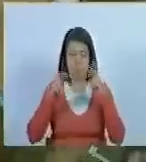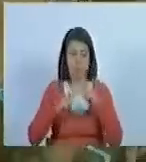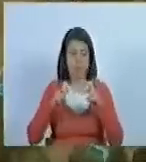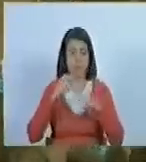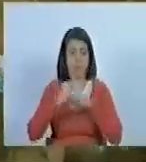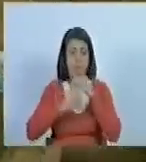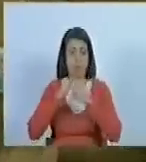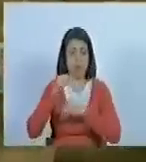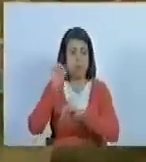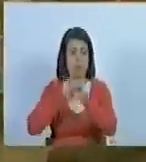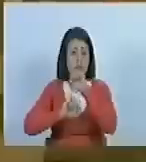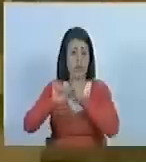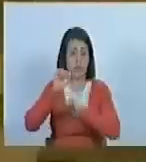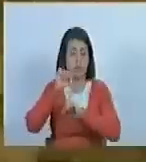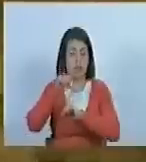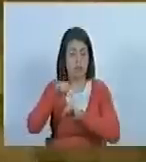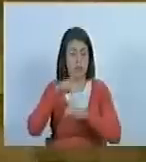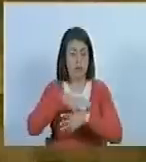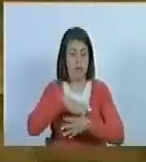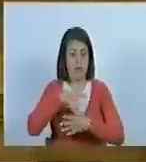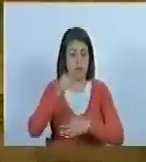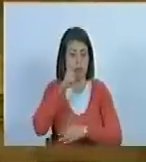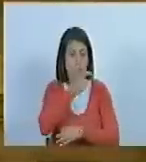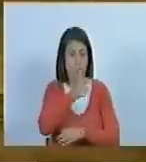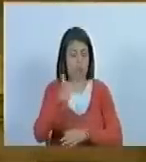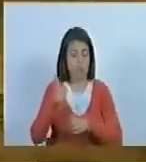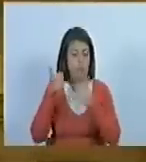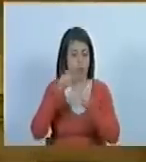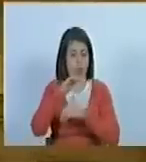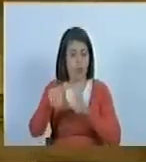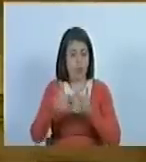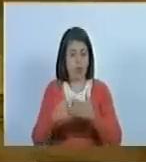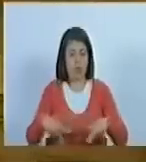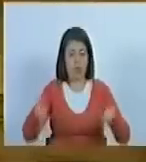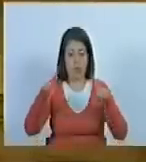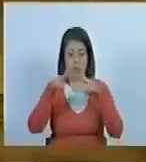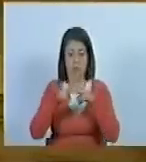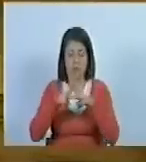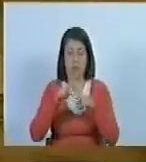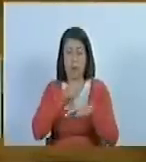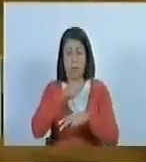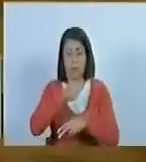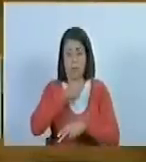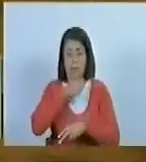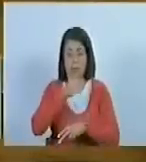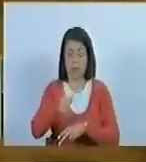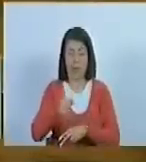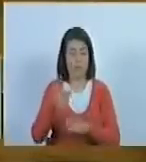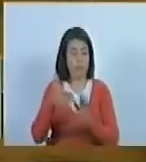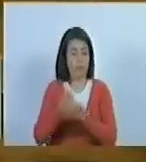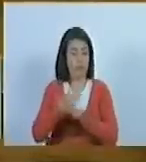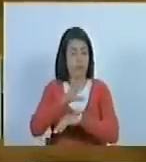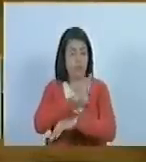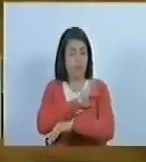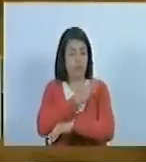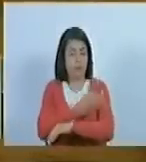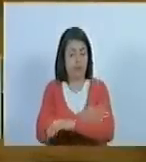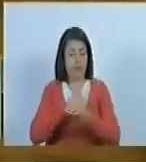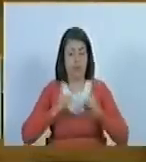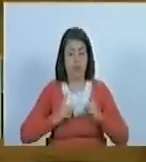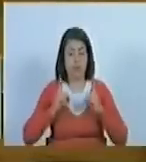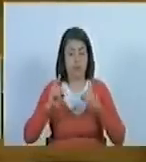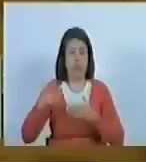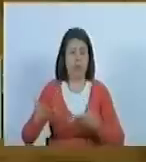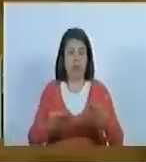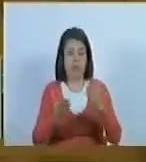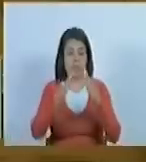hechos para defender los intereses del pueblo, del bien común y los valores. El periodismo es una vía expedita para fortalecer la dignidad y el